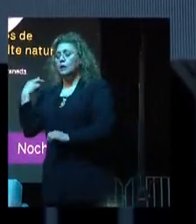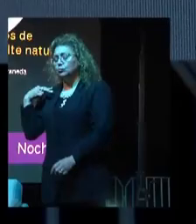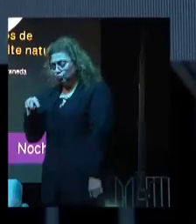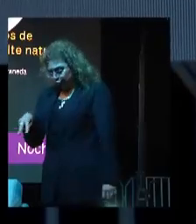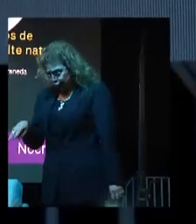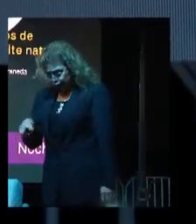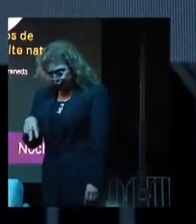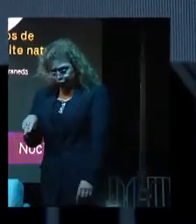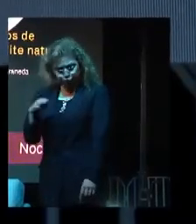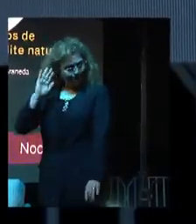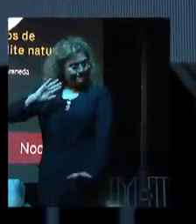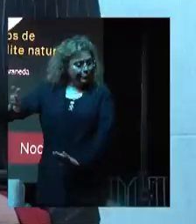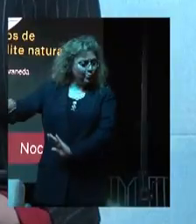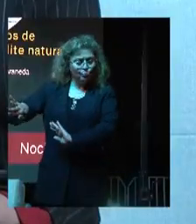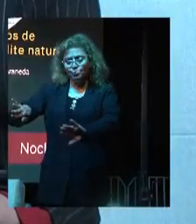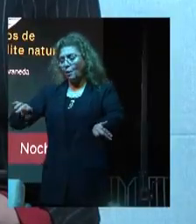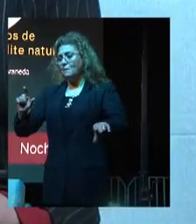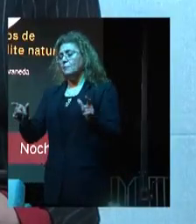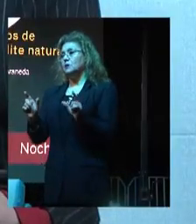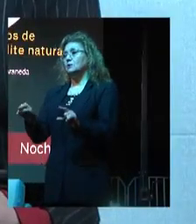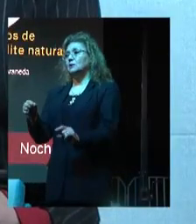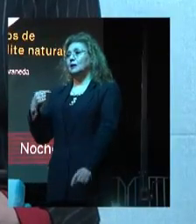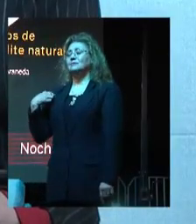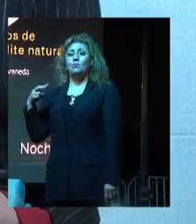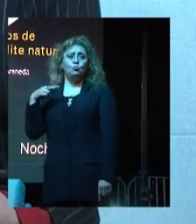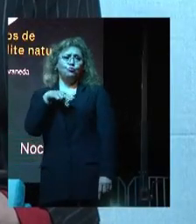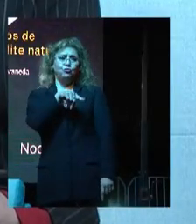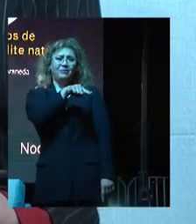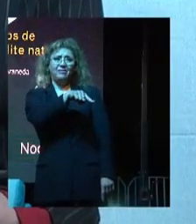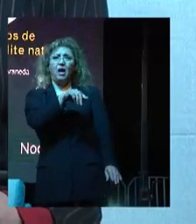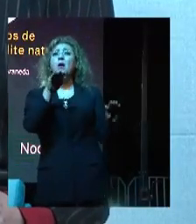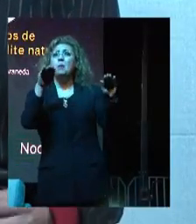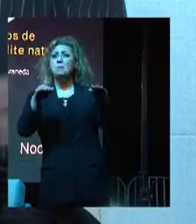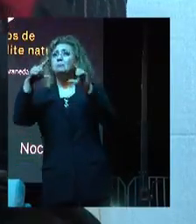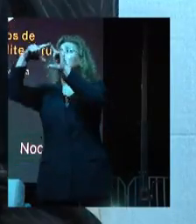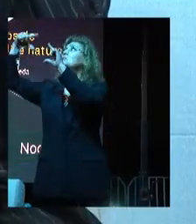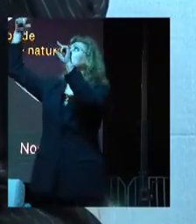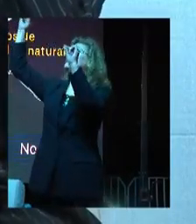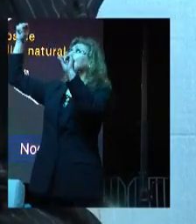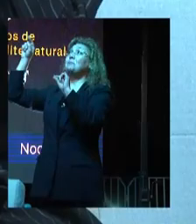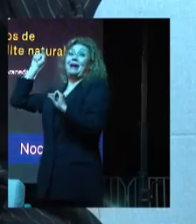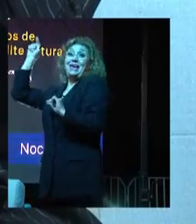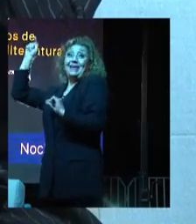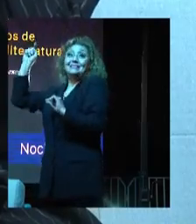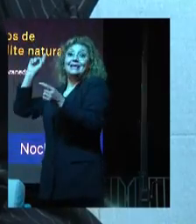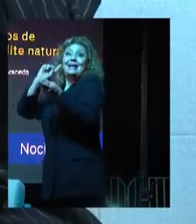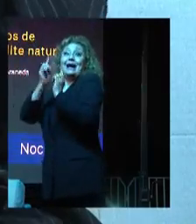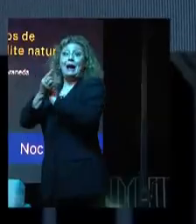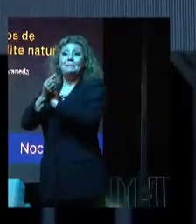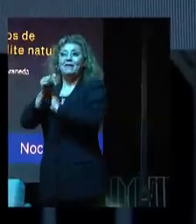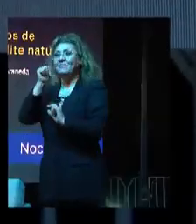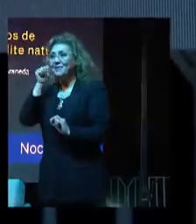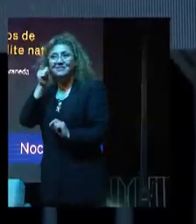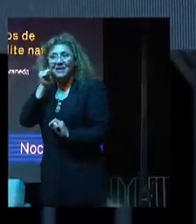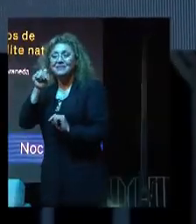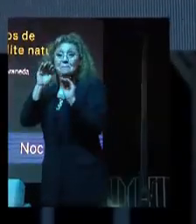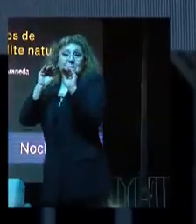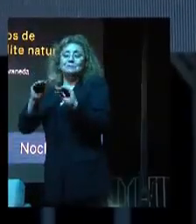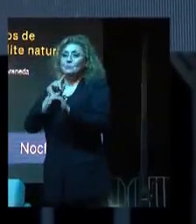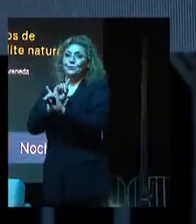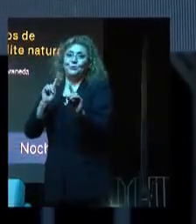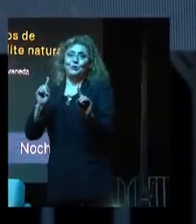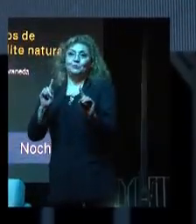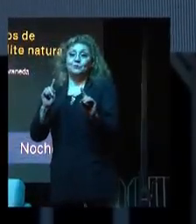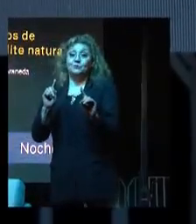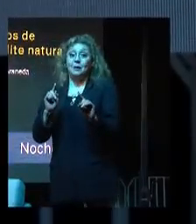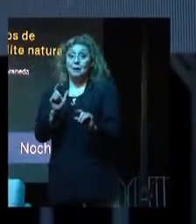y no saluda a nadie, dice, este gallo anda como la luna, porque la luna es cambiante, no está todos los días igual. Entonces,